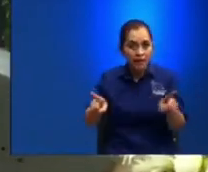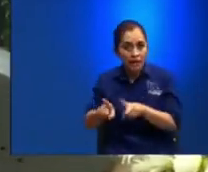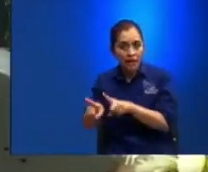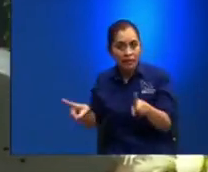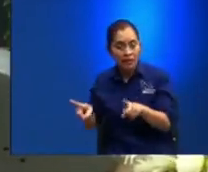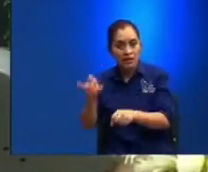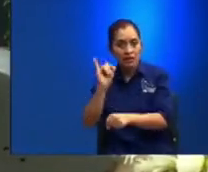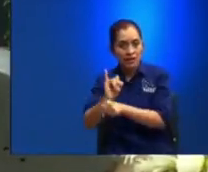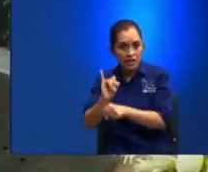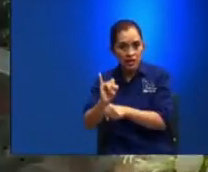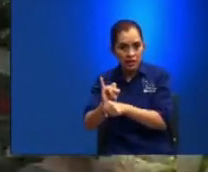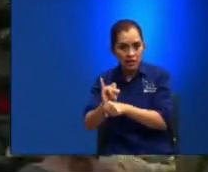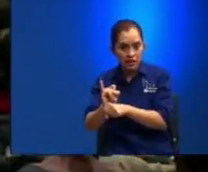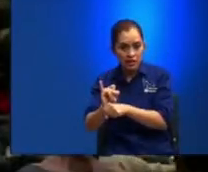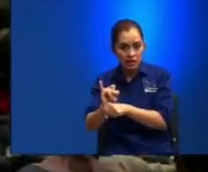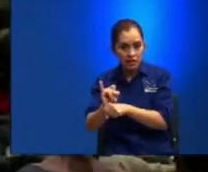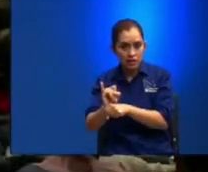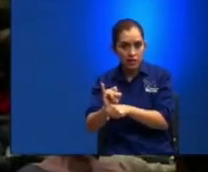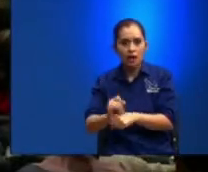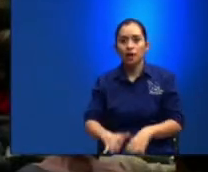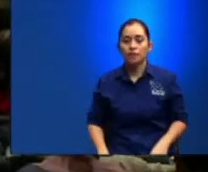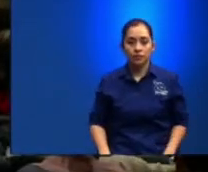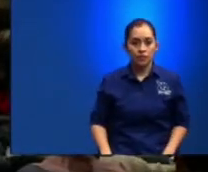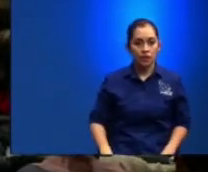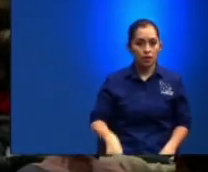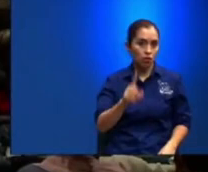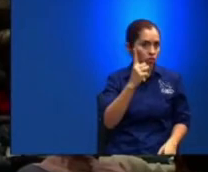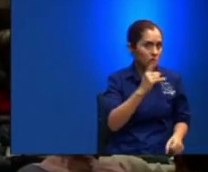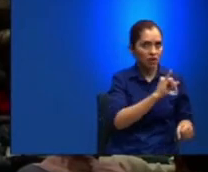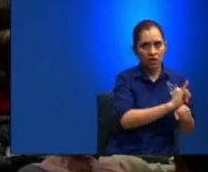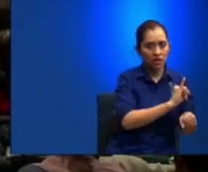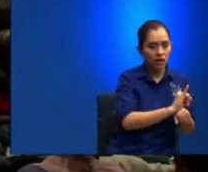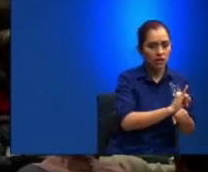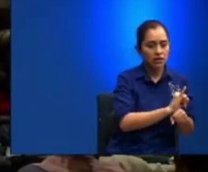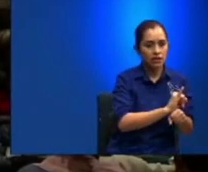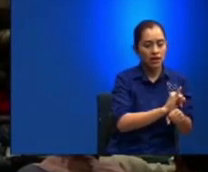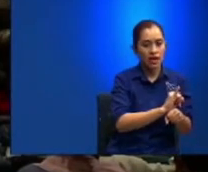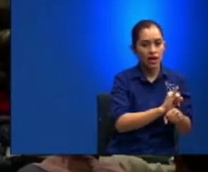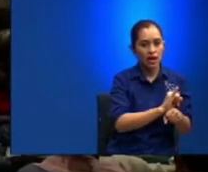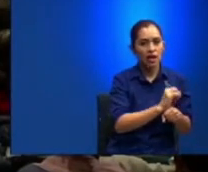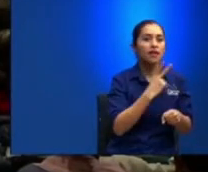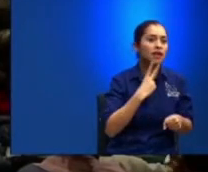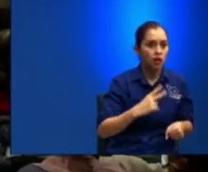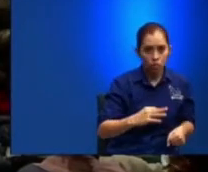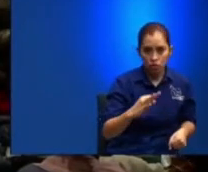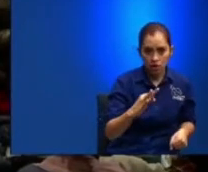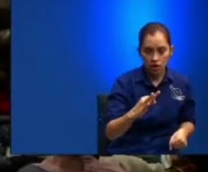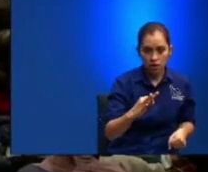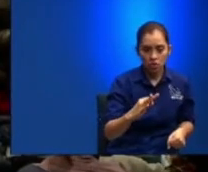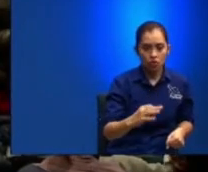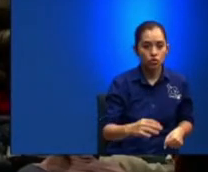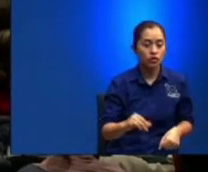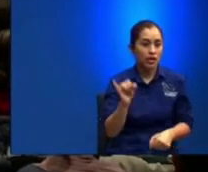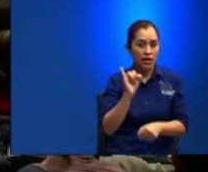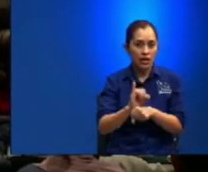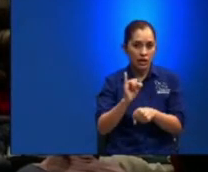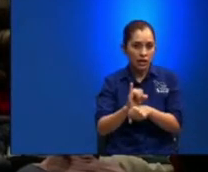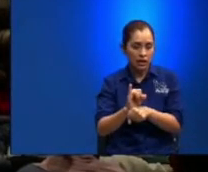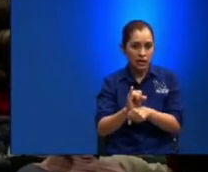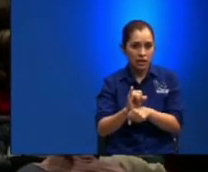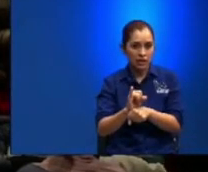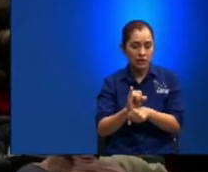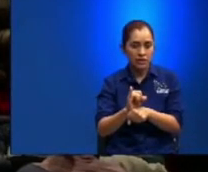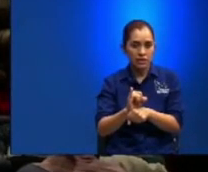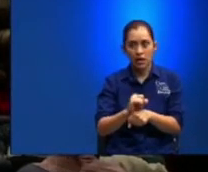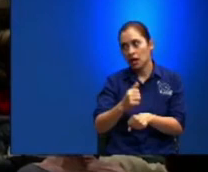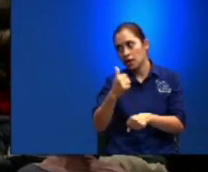la iglesia de los primogénitos esta ley hay varias iglesias pero cuando jesús dice mi iglesia entonces lo